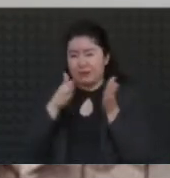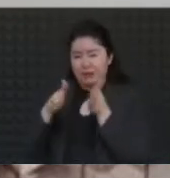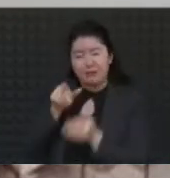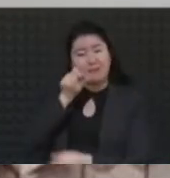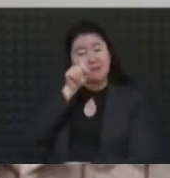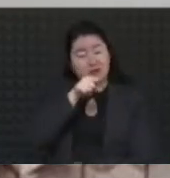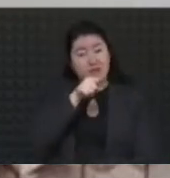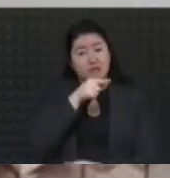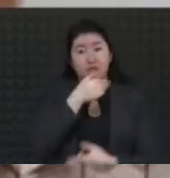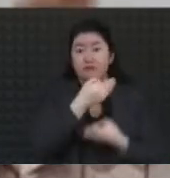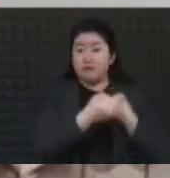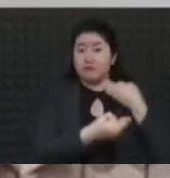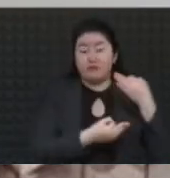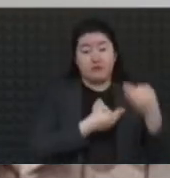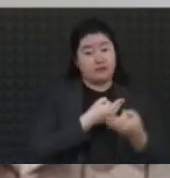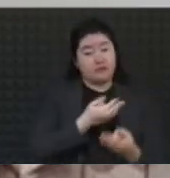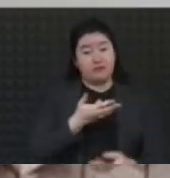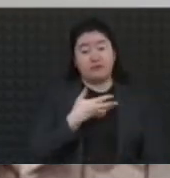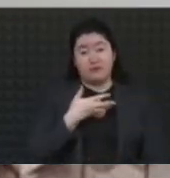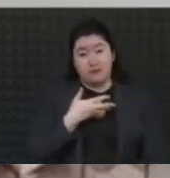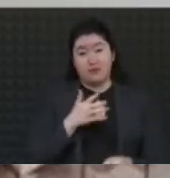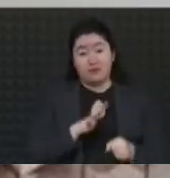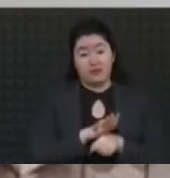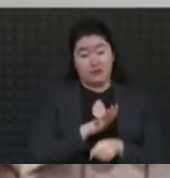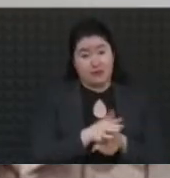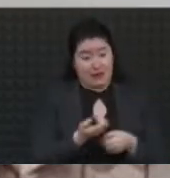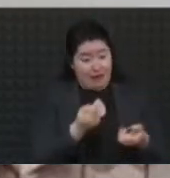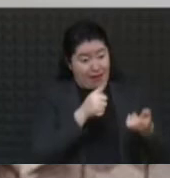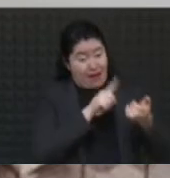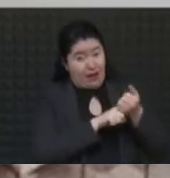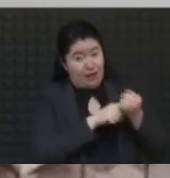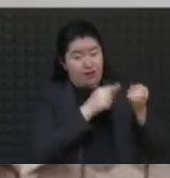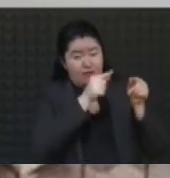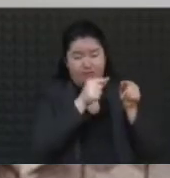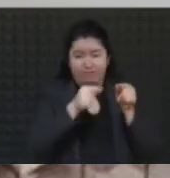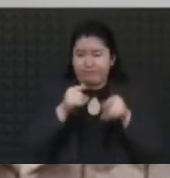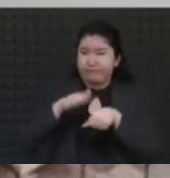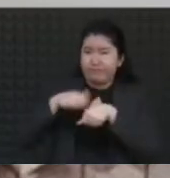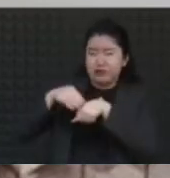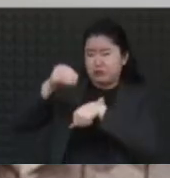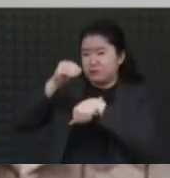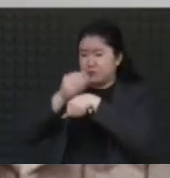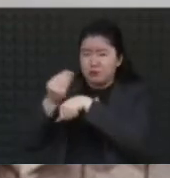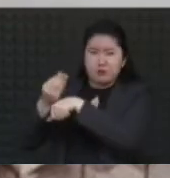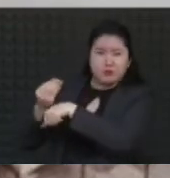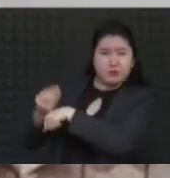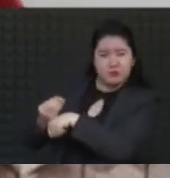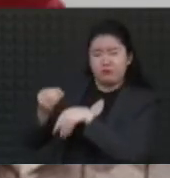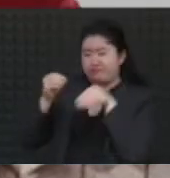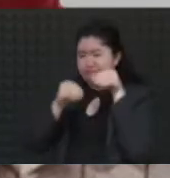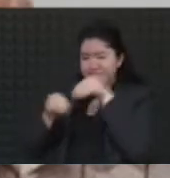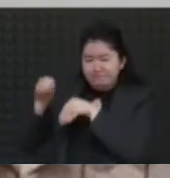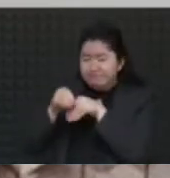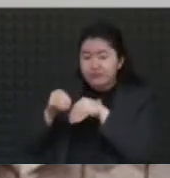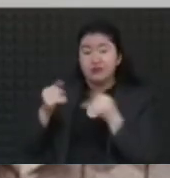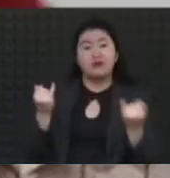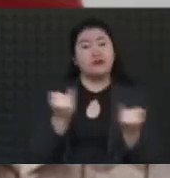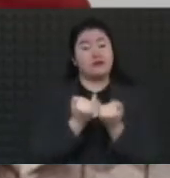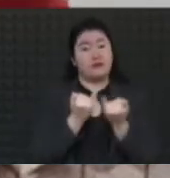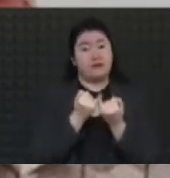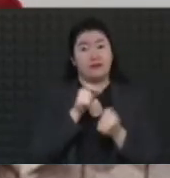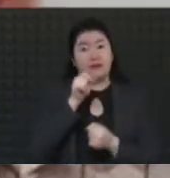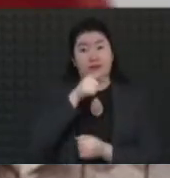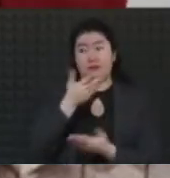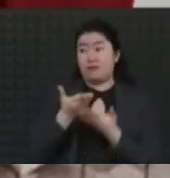Y en todos se entra a hacer el reforzamiento. Inclusive Perfecto. se está revisando el tramo que en su momento